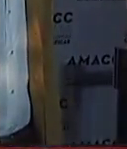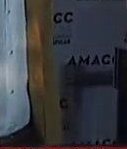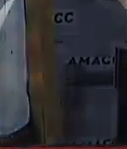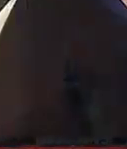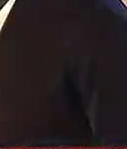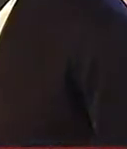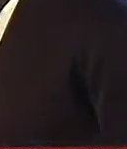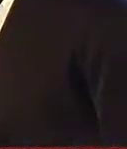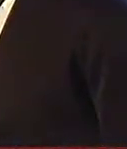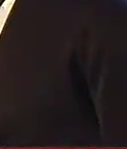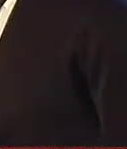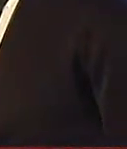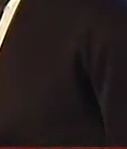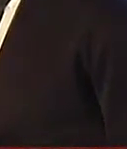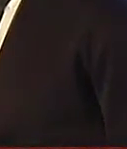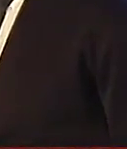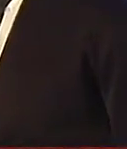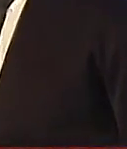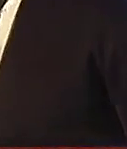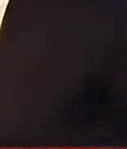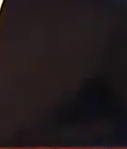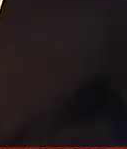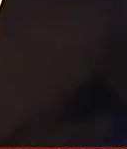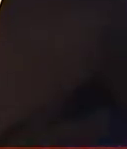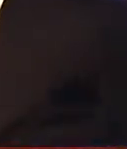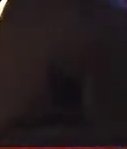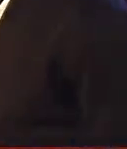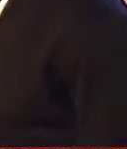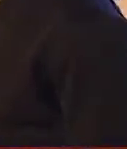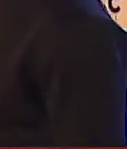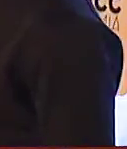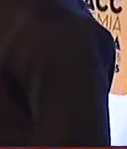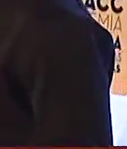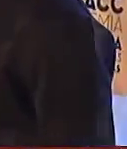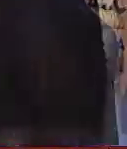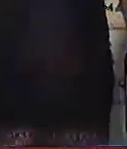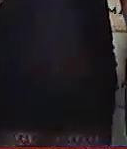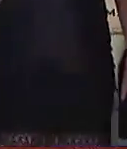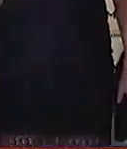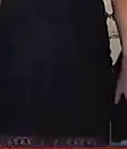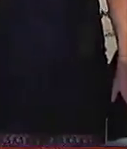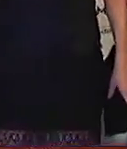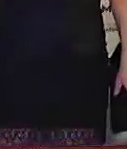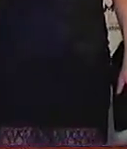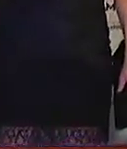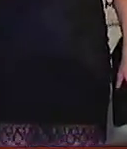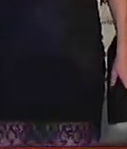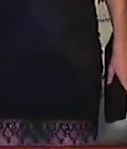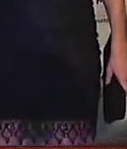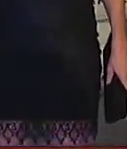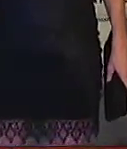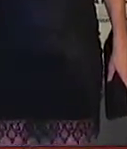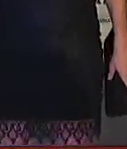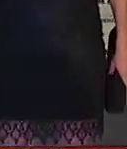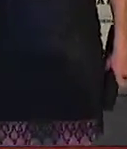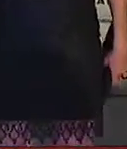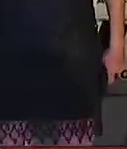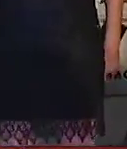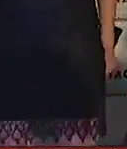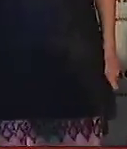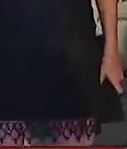directores, actores y artistas técnicos nominados en las 26 categorías que la Academia Mexicana de Artes y Ciencias